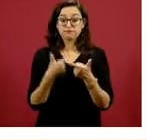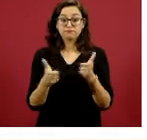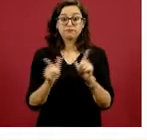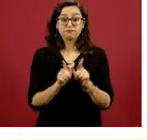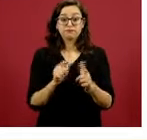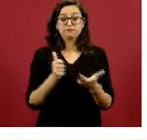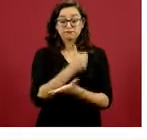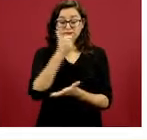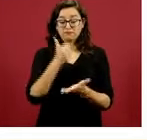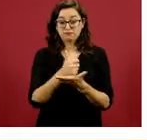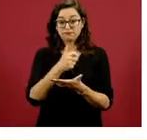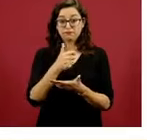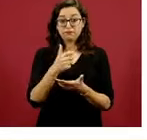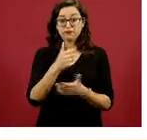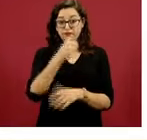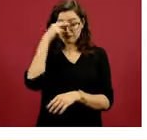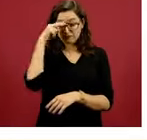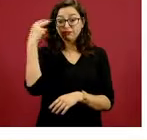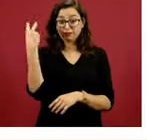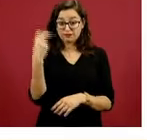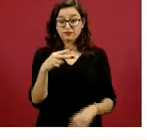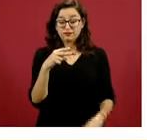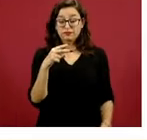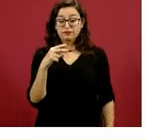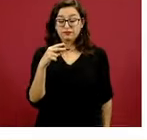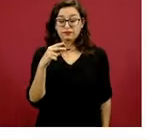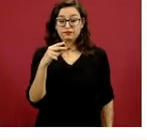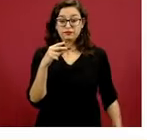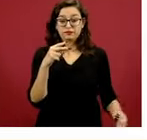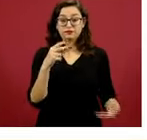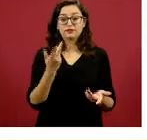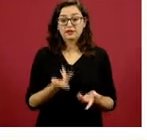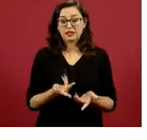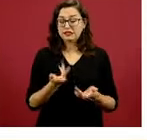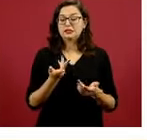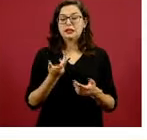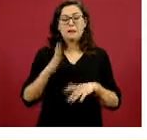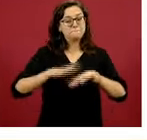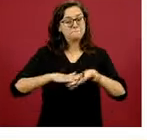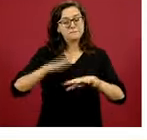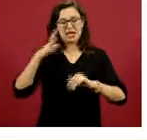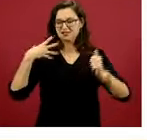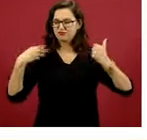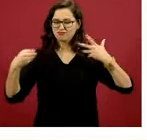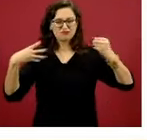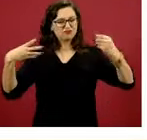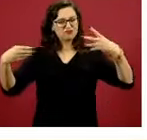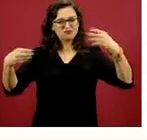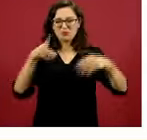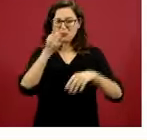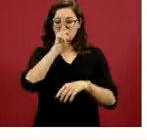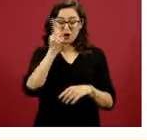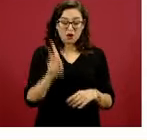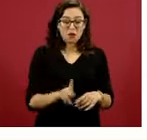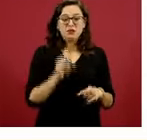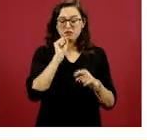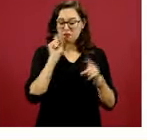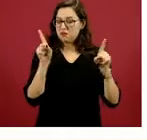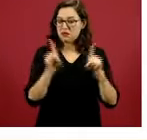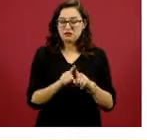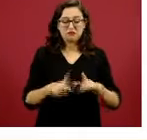con ascenso, vemos a la Ciudad de México, que ha sido la entidad con mayor carga epidémica, que tuvo un ascenso muy